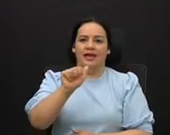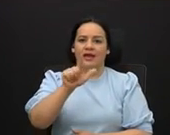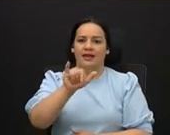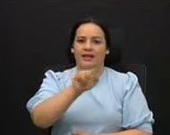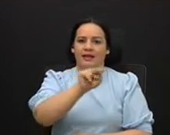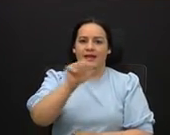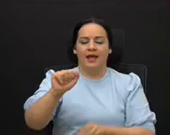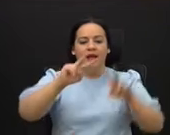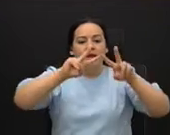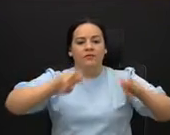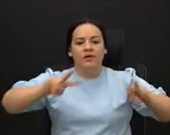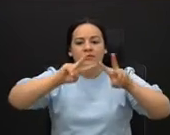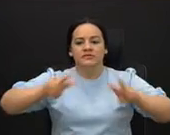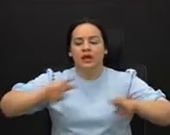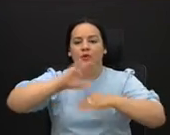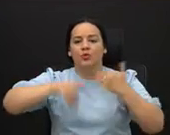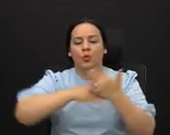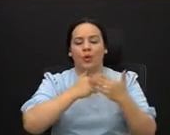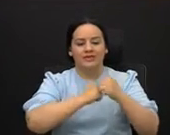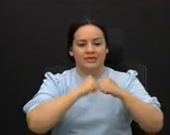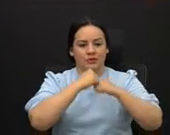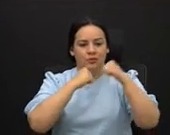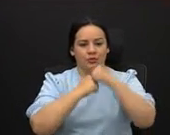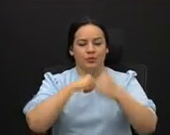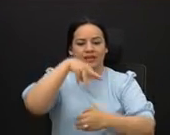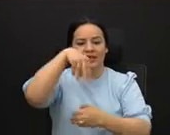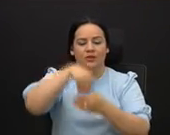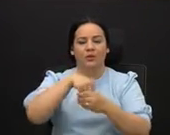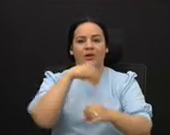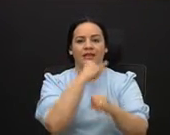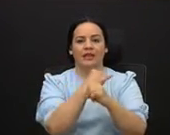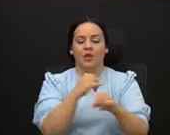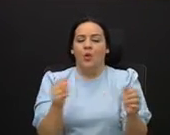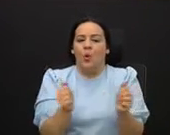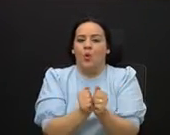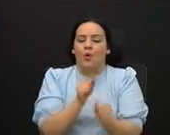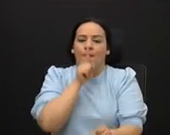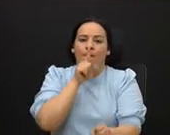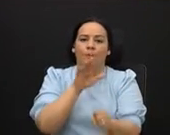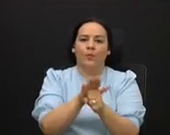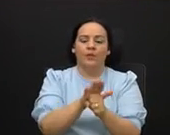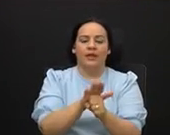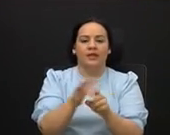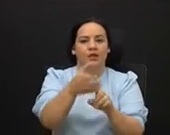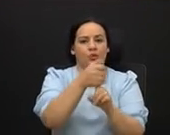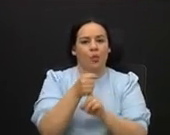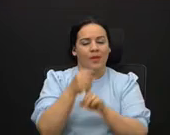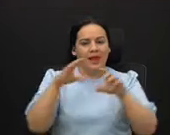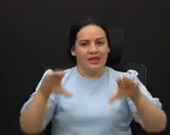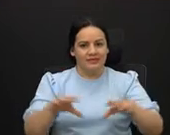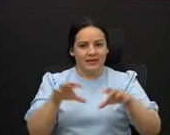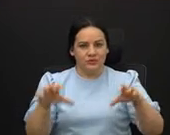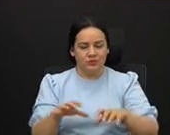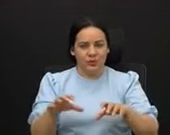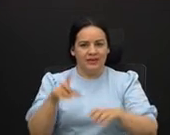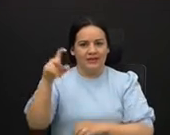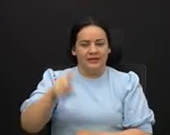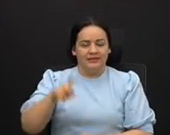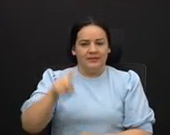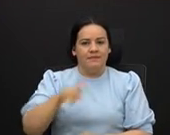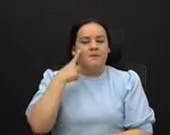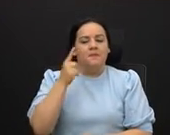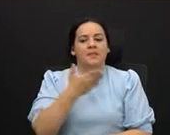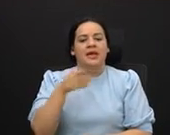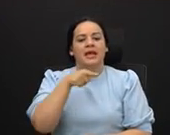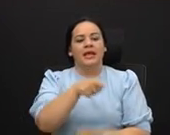revisar todas esas estructuras en la entidad, con la finalidad de tomar las acciones pertinentes para que